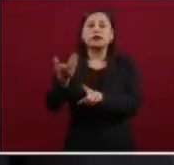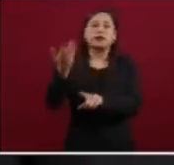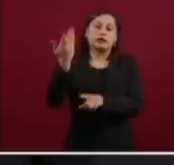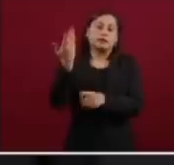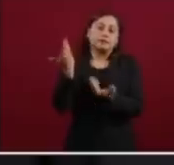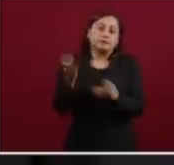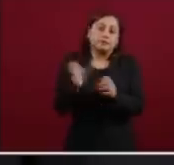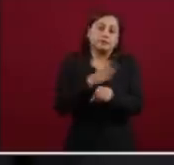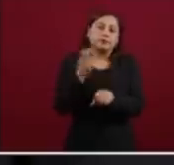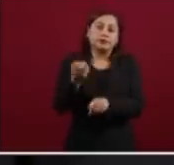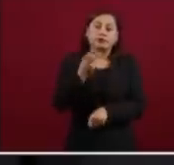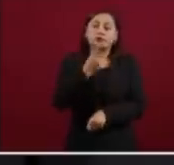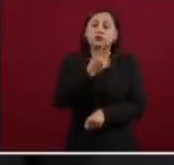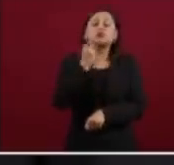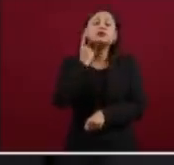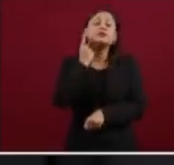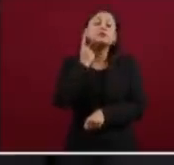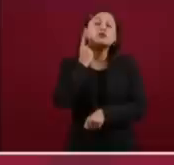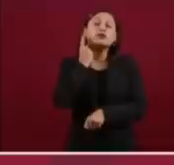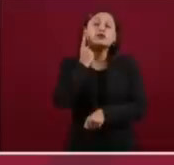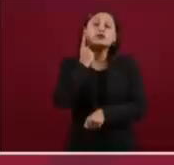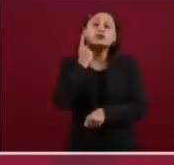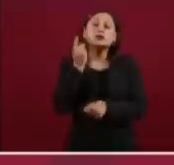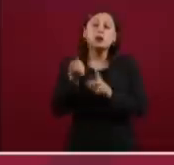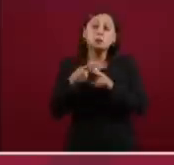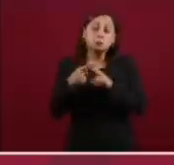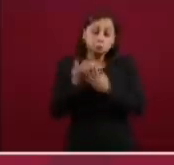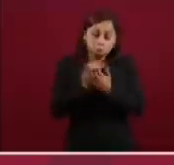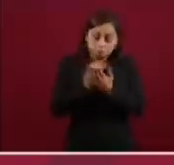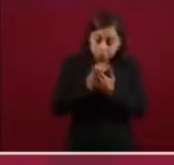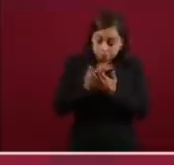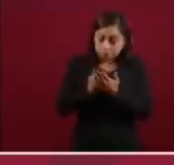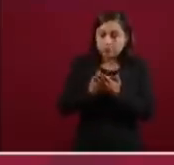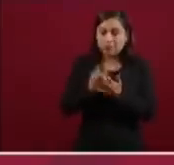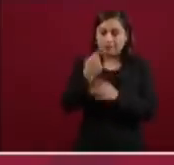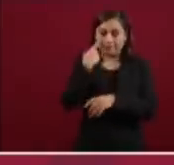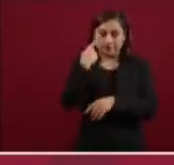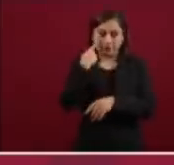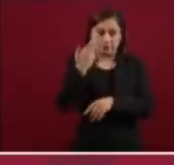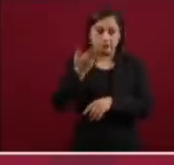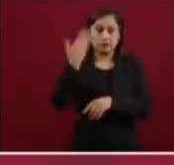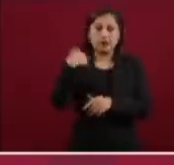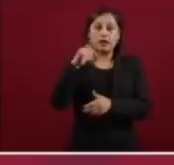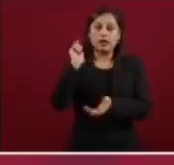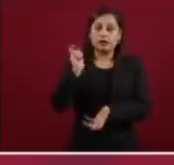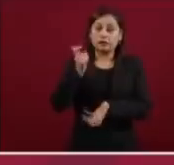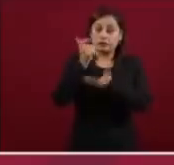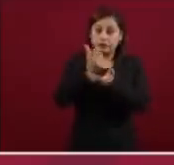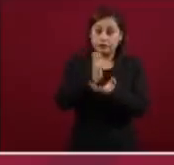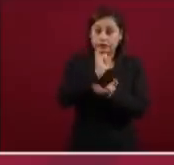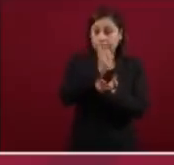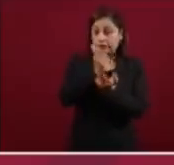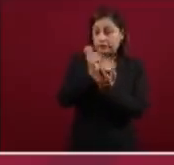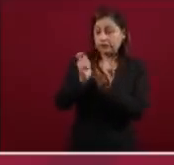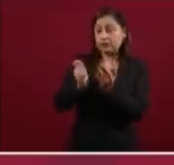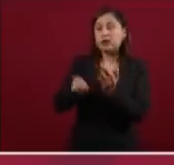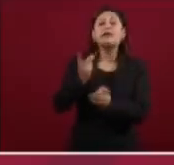se les asignaban 10 millones de pesos a cada diputado o 15 ó 20